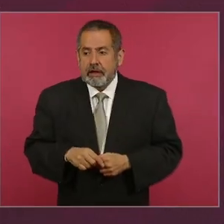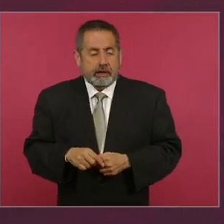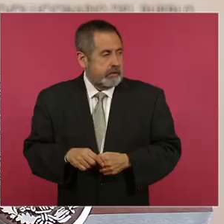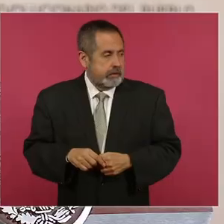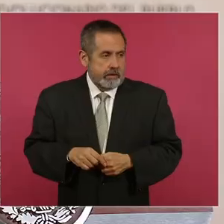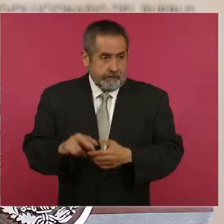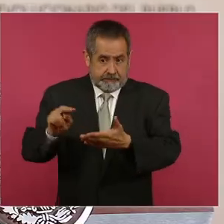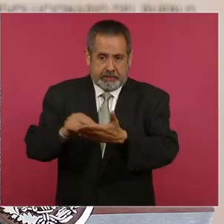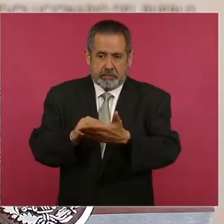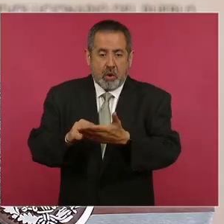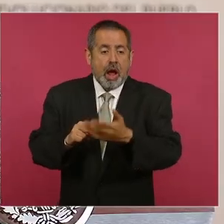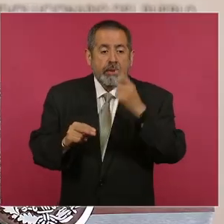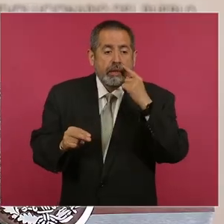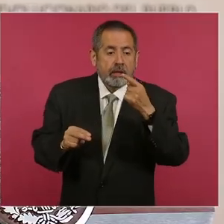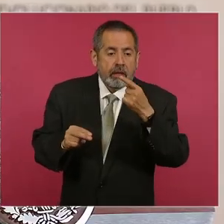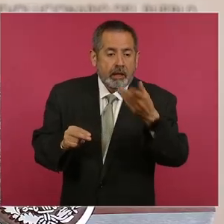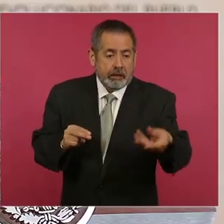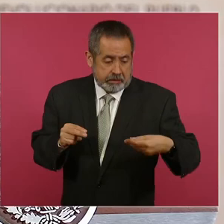otro moche.